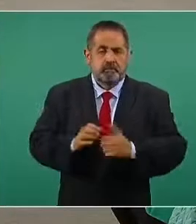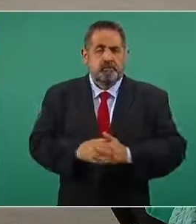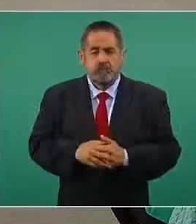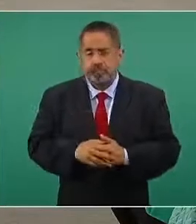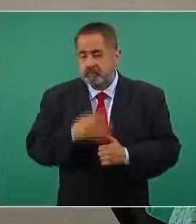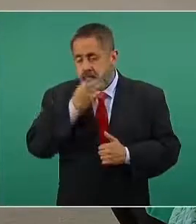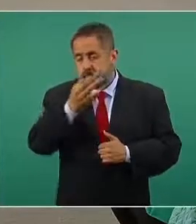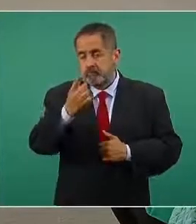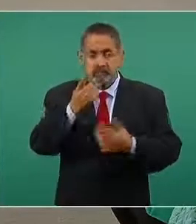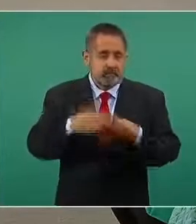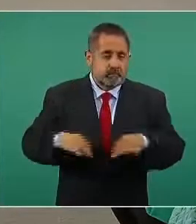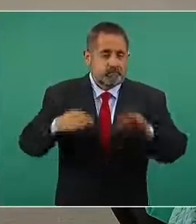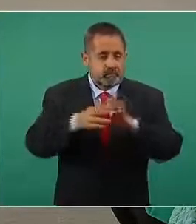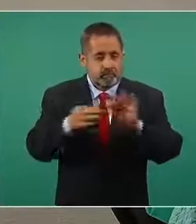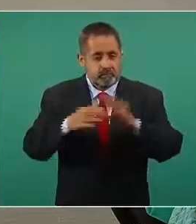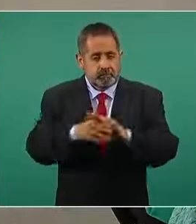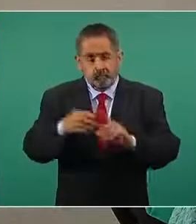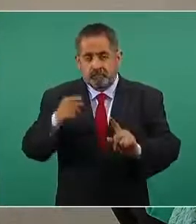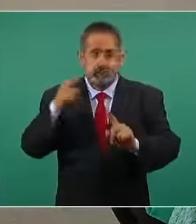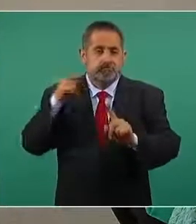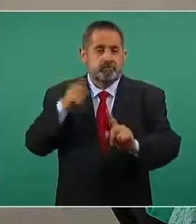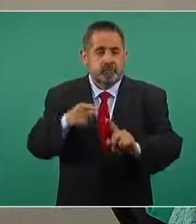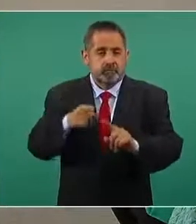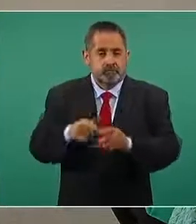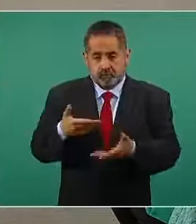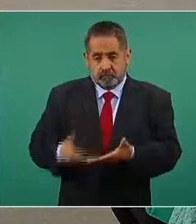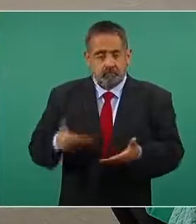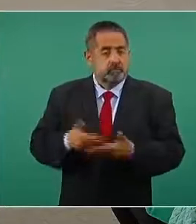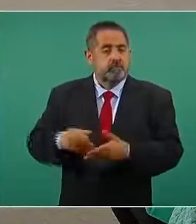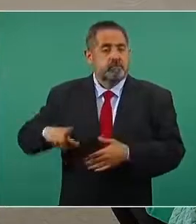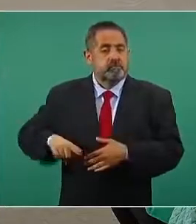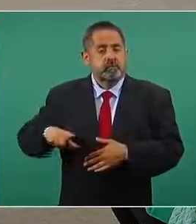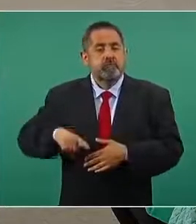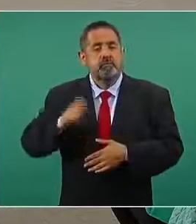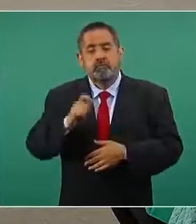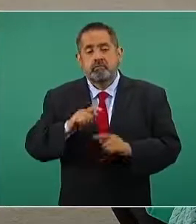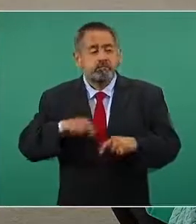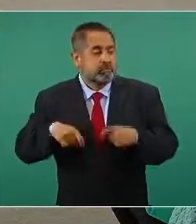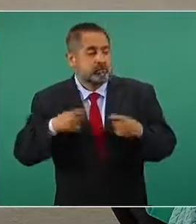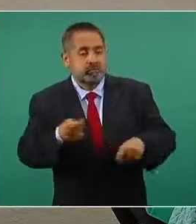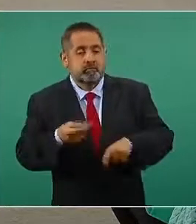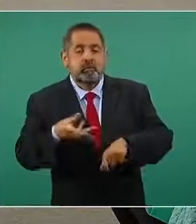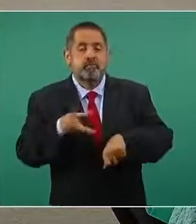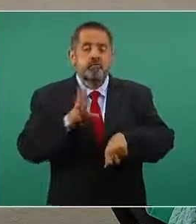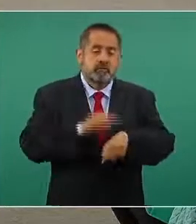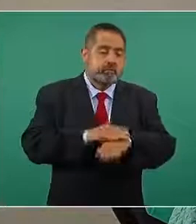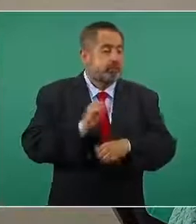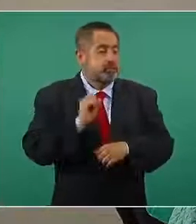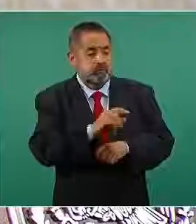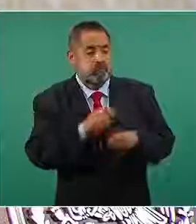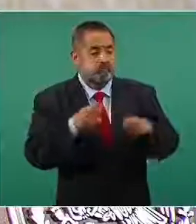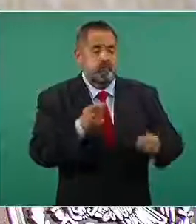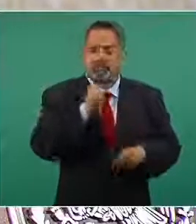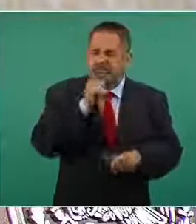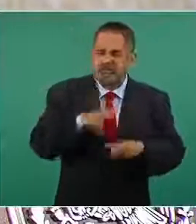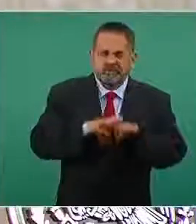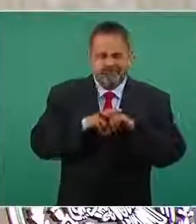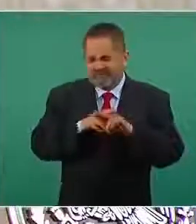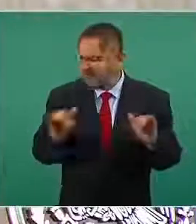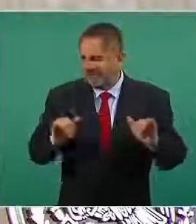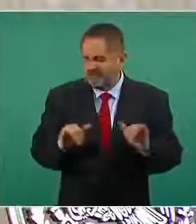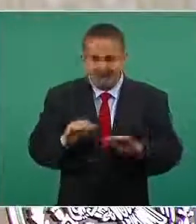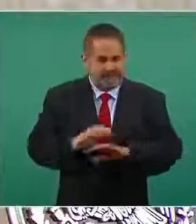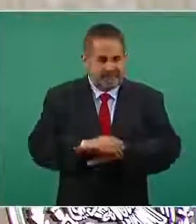muy importante: durante la presente administración no se han otorgado nuevas concesiones para